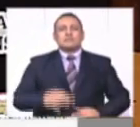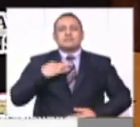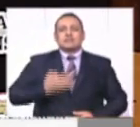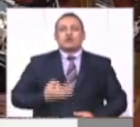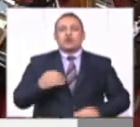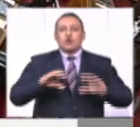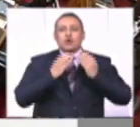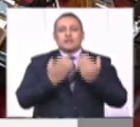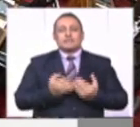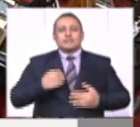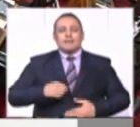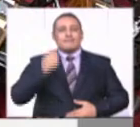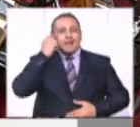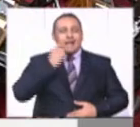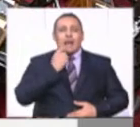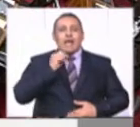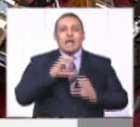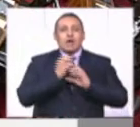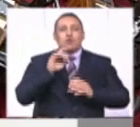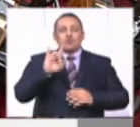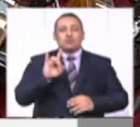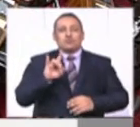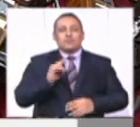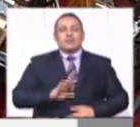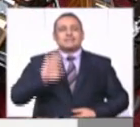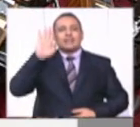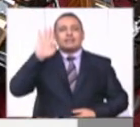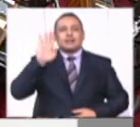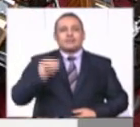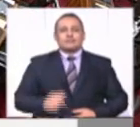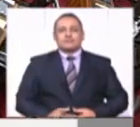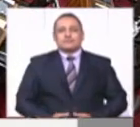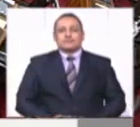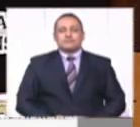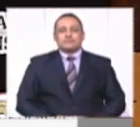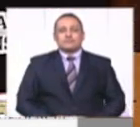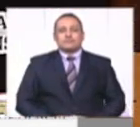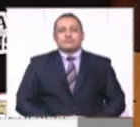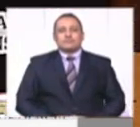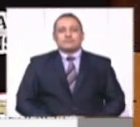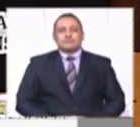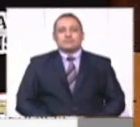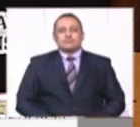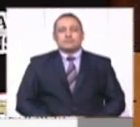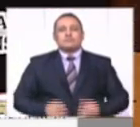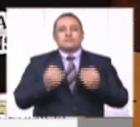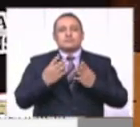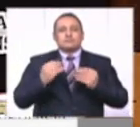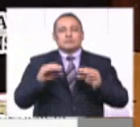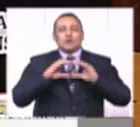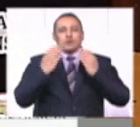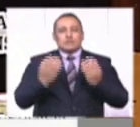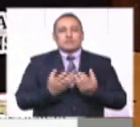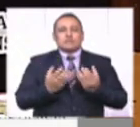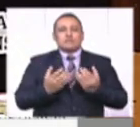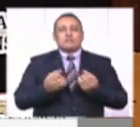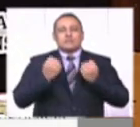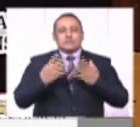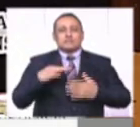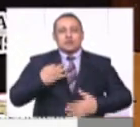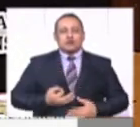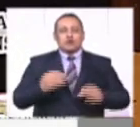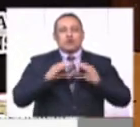congresistas Miguel grau seminario presente señor presente señores